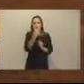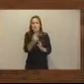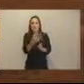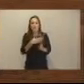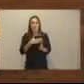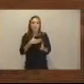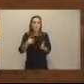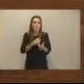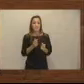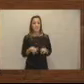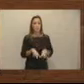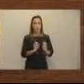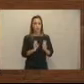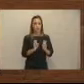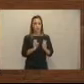precrimen constitucional.